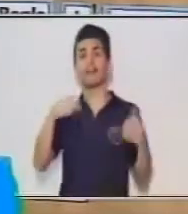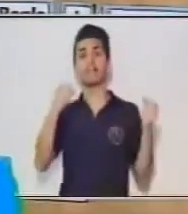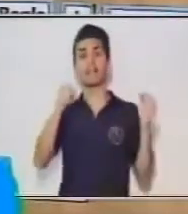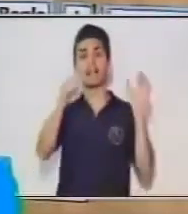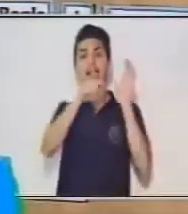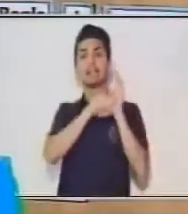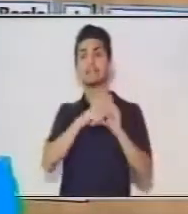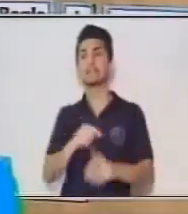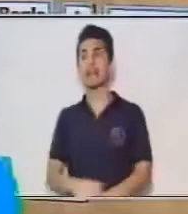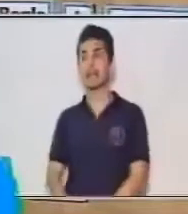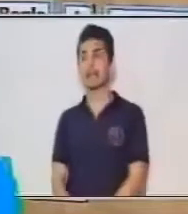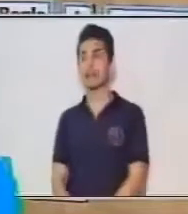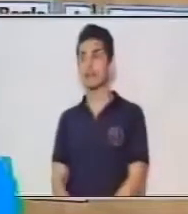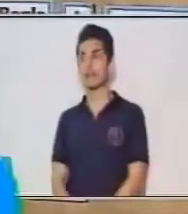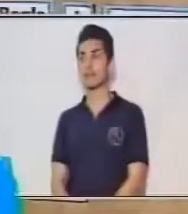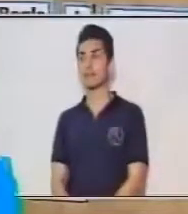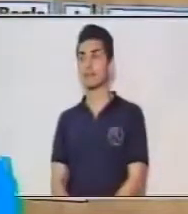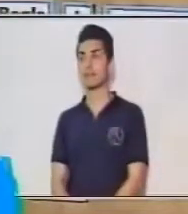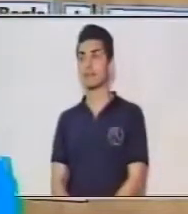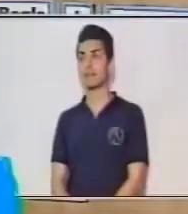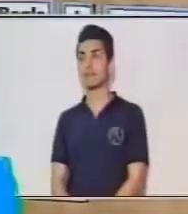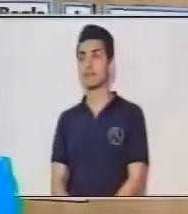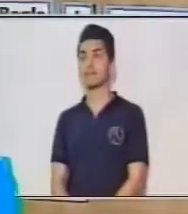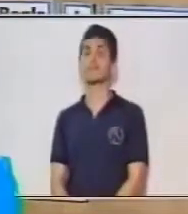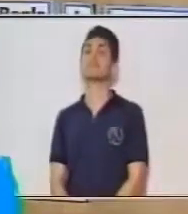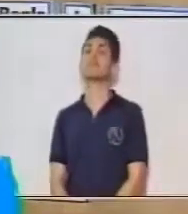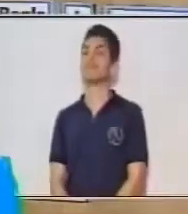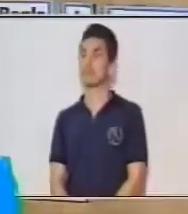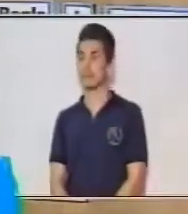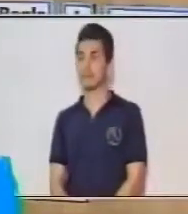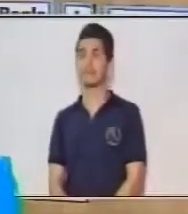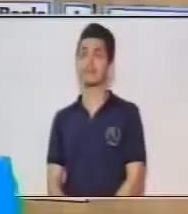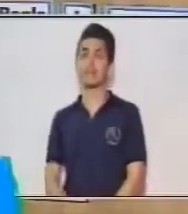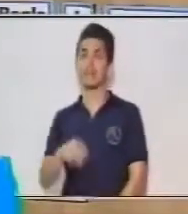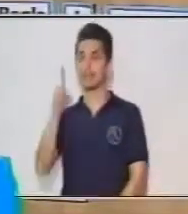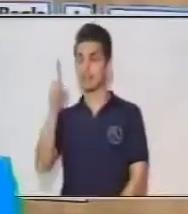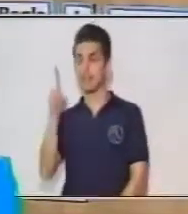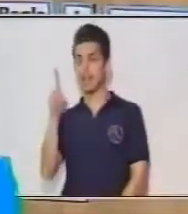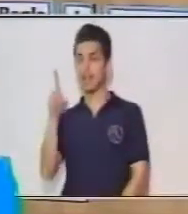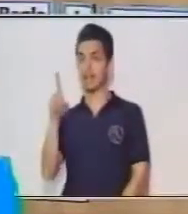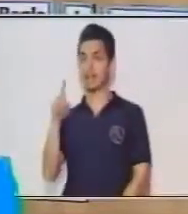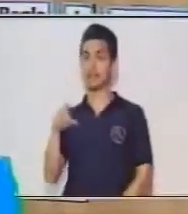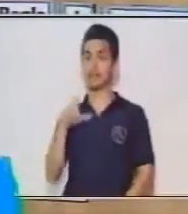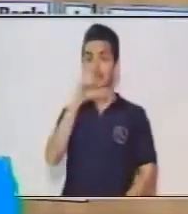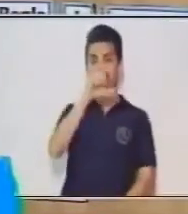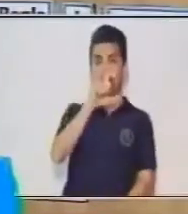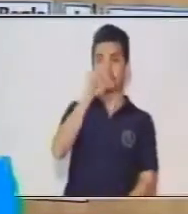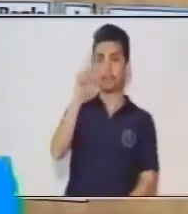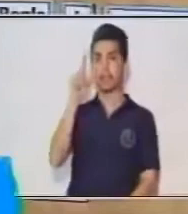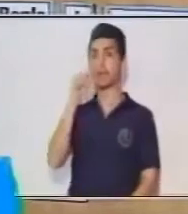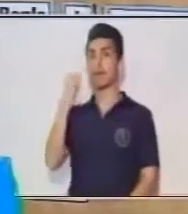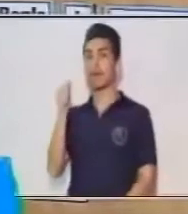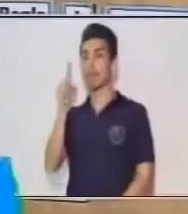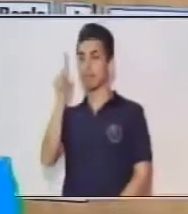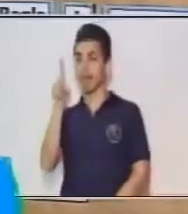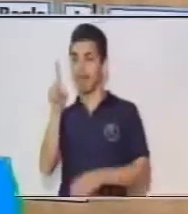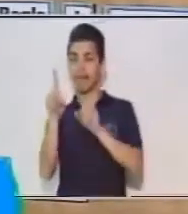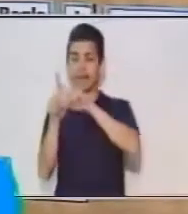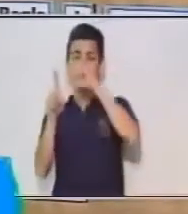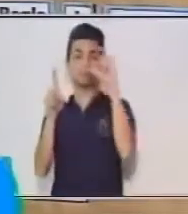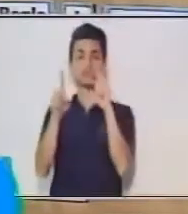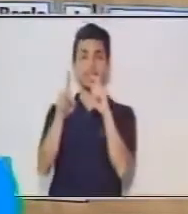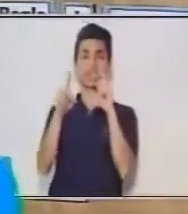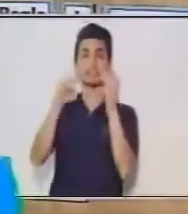restar? Muy bien, le tenemos que restar una C. ¿Por qué la C? Porque la C nos equivale